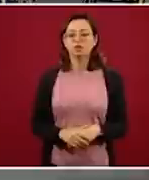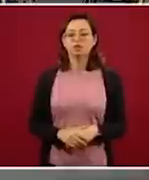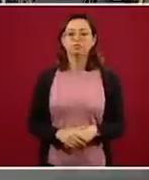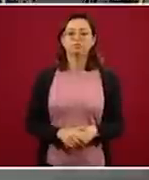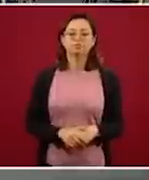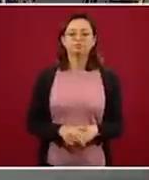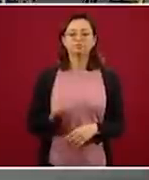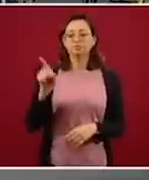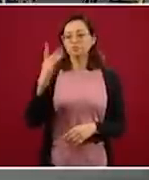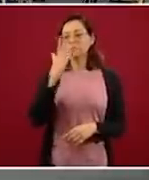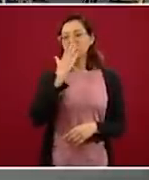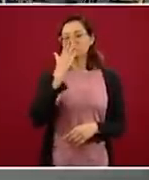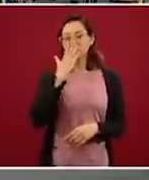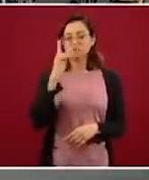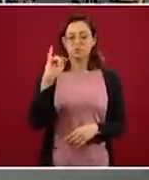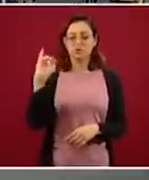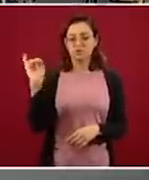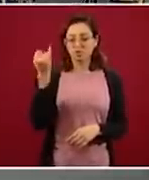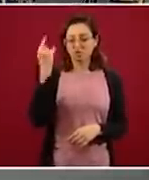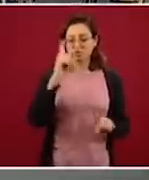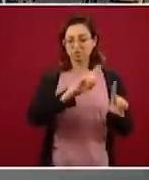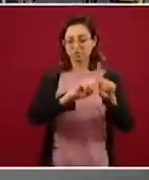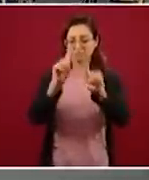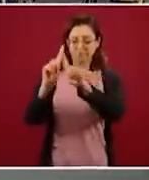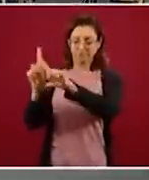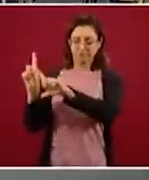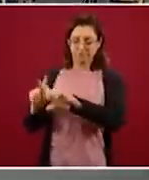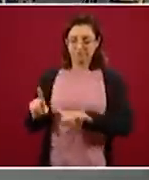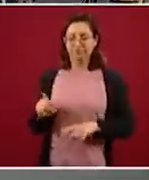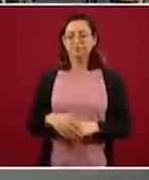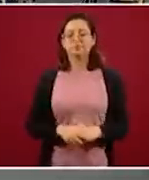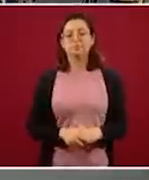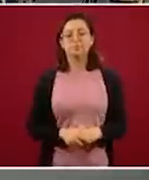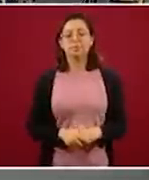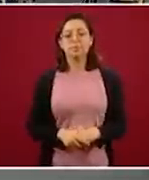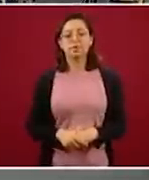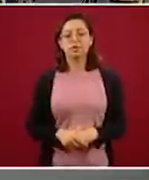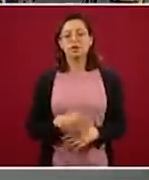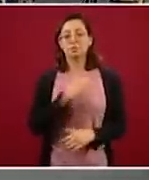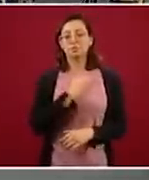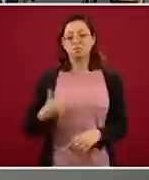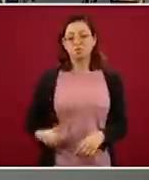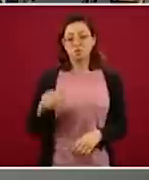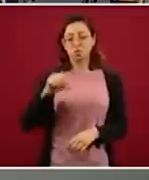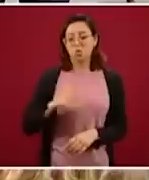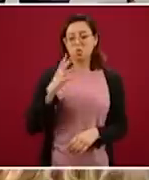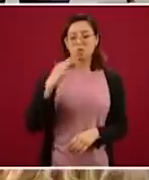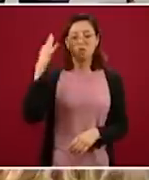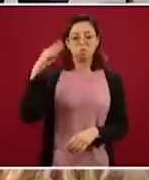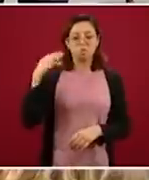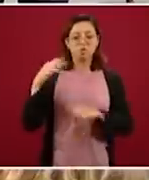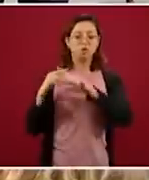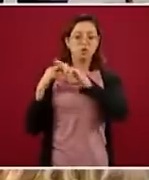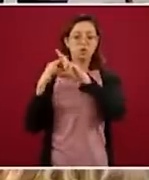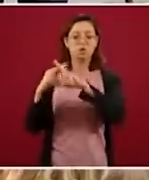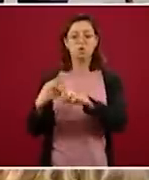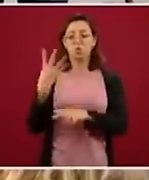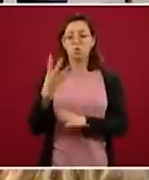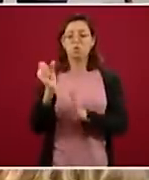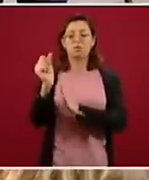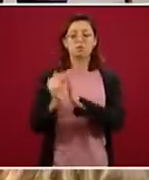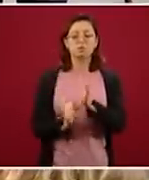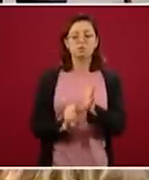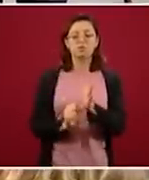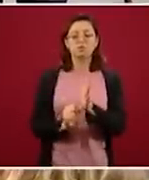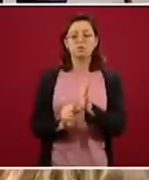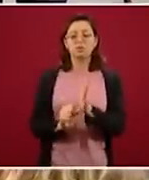Sonora, La Crónica y Frontera de Tijuana. Presidente, hoy, este día 4 de marzo, se cumplen 4 meses de la masacre